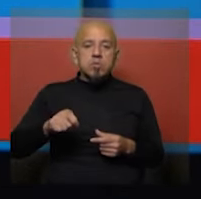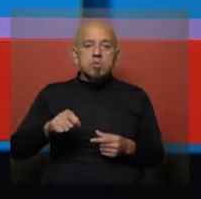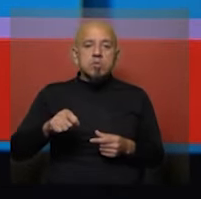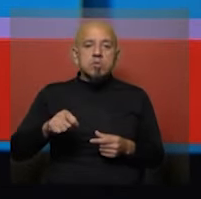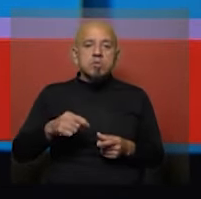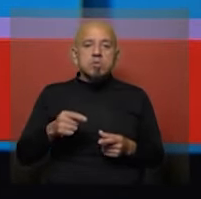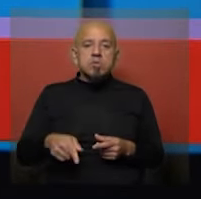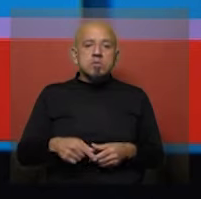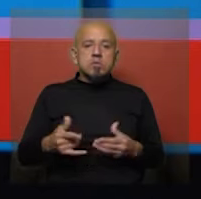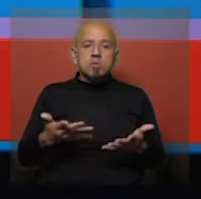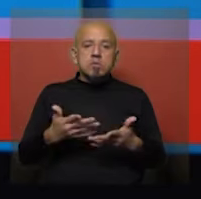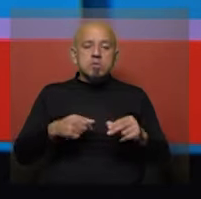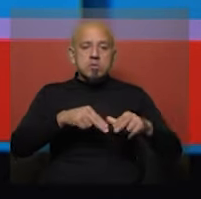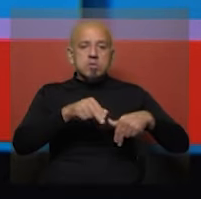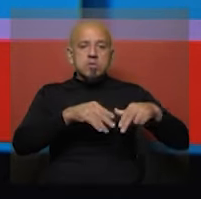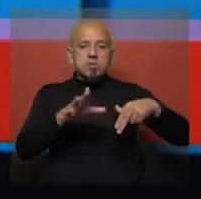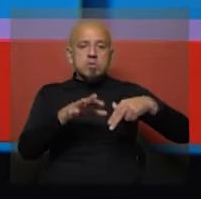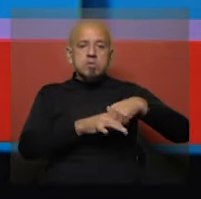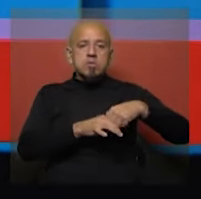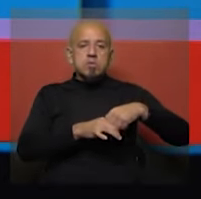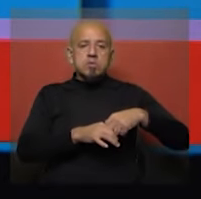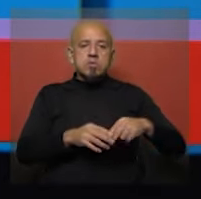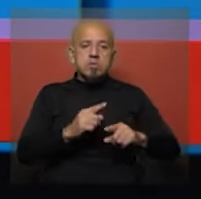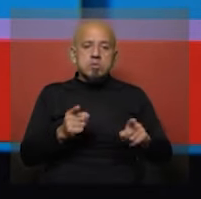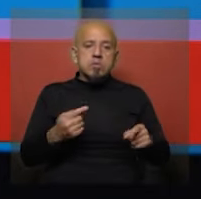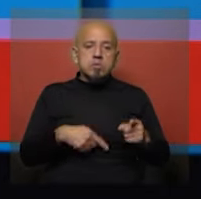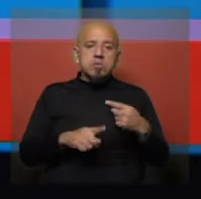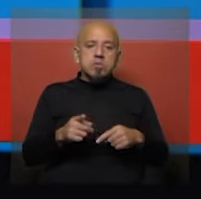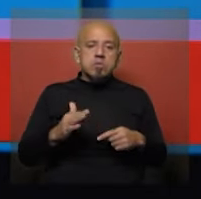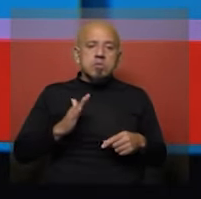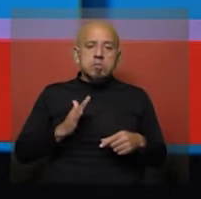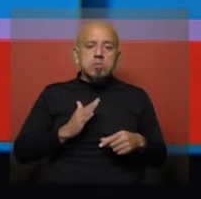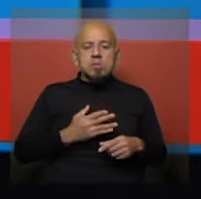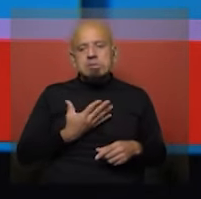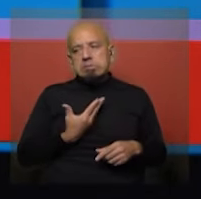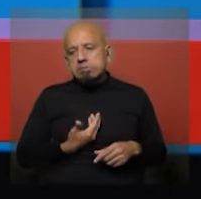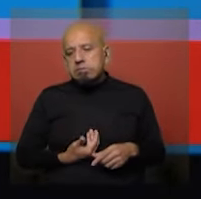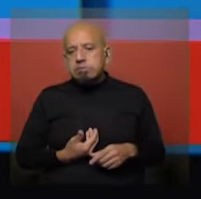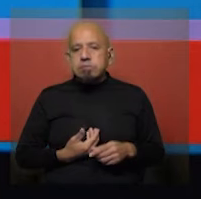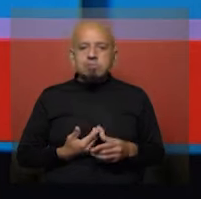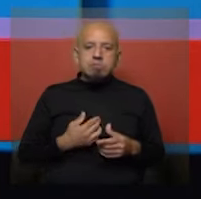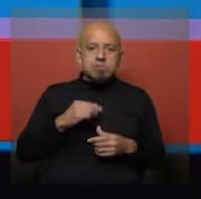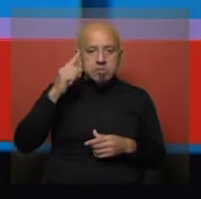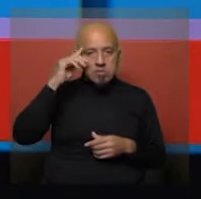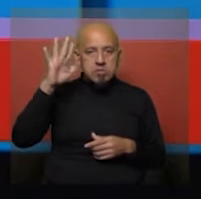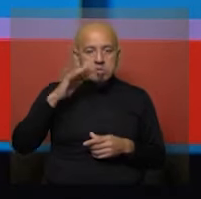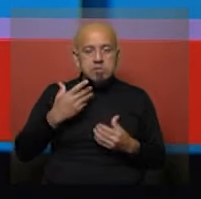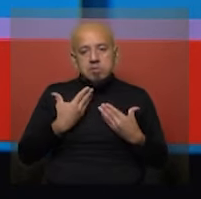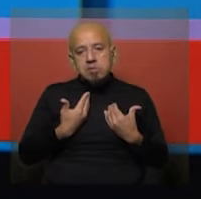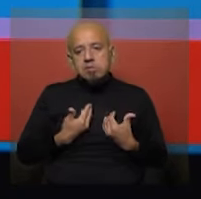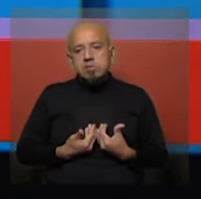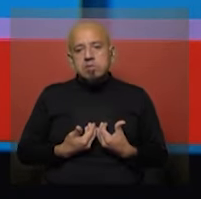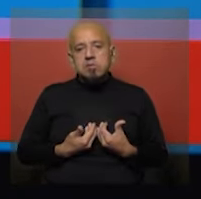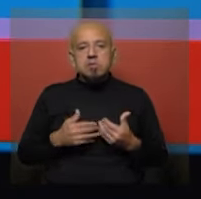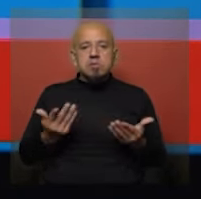entiende que ahora no le va a poner la tobillera claro se frustra la mujer no tiene un sostén psicológico emocionalmente se